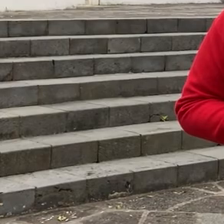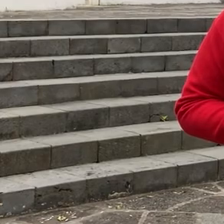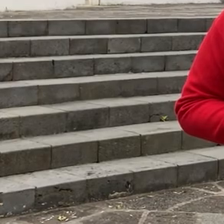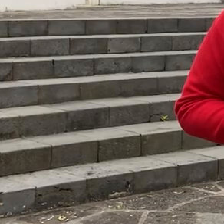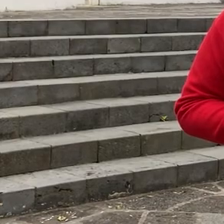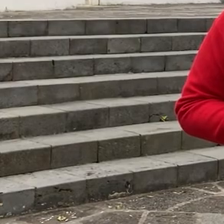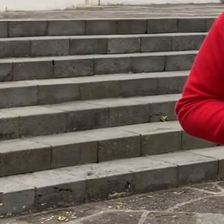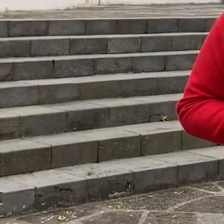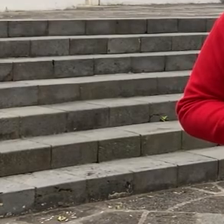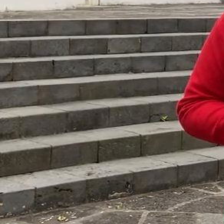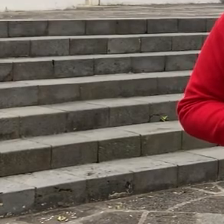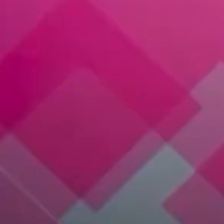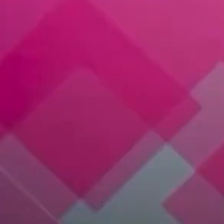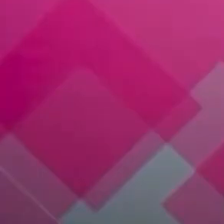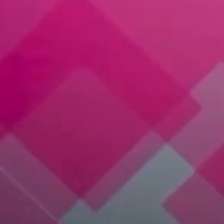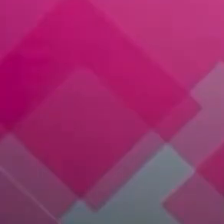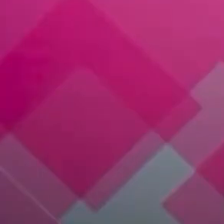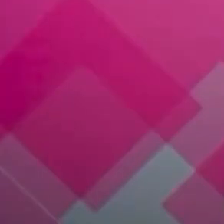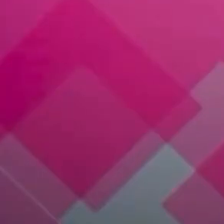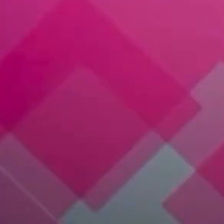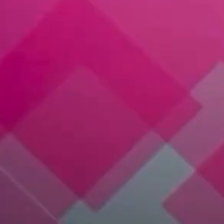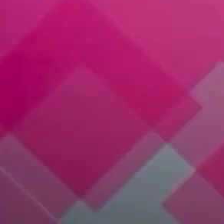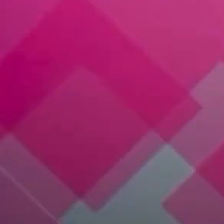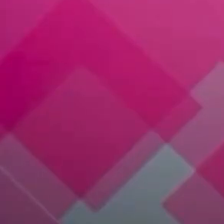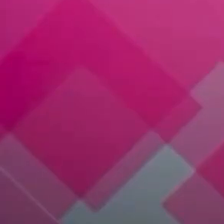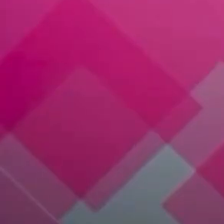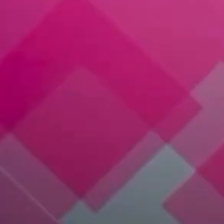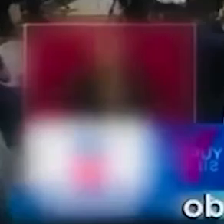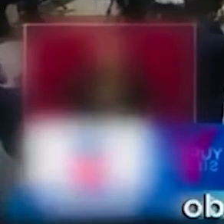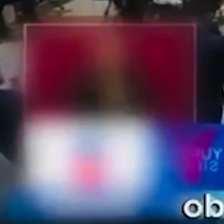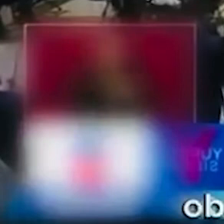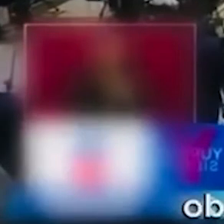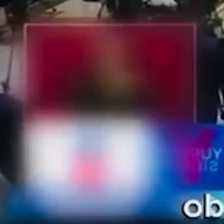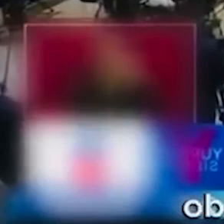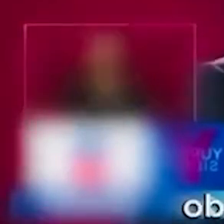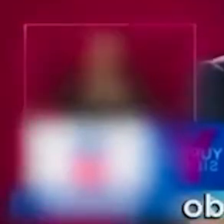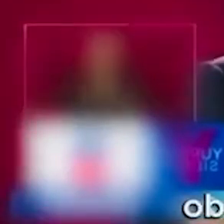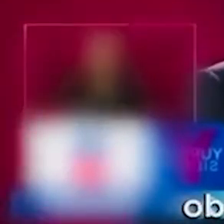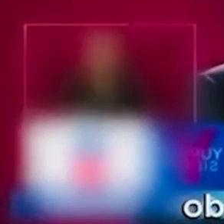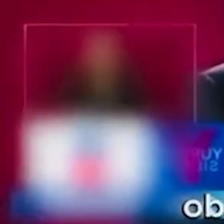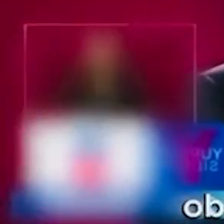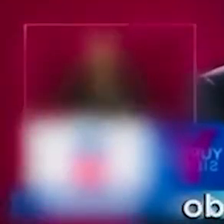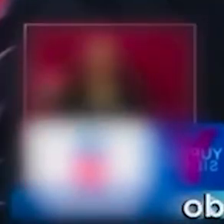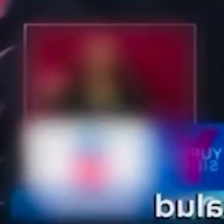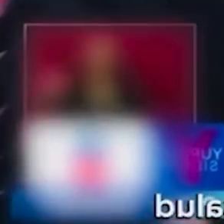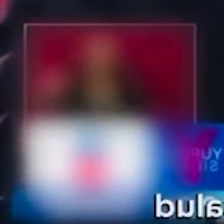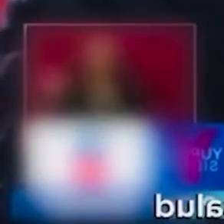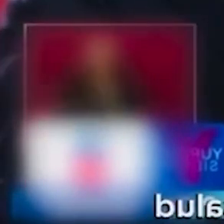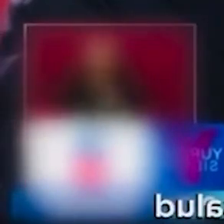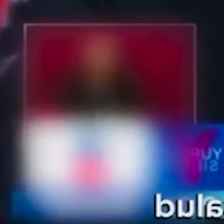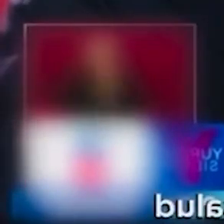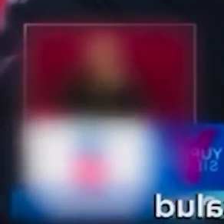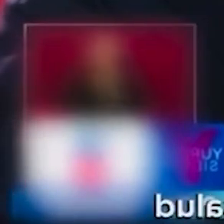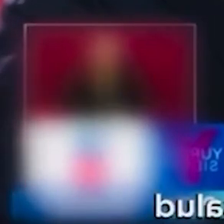por México, Xóchitl Gálvez. Y bueno, pues la candidata pues dijo que pues no descartó que el próximo Congreso de la Unión